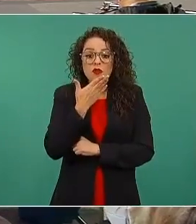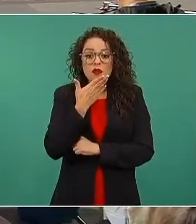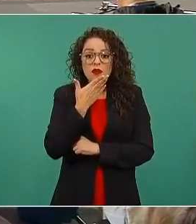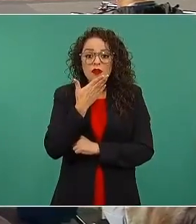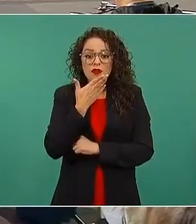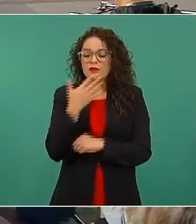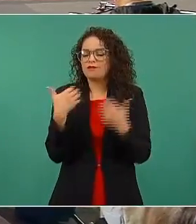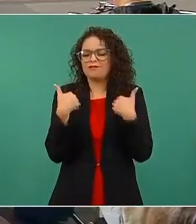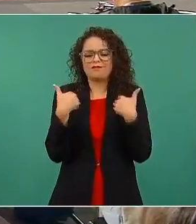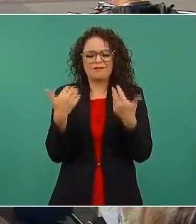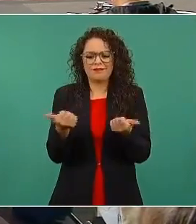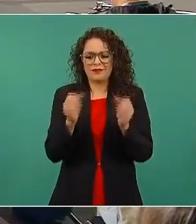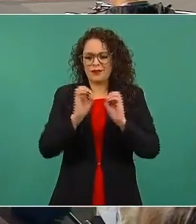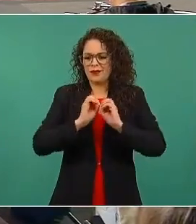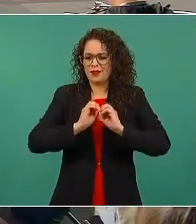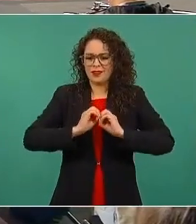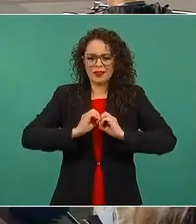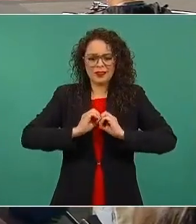tiene muy claro